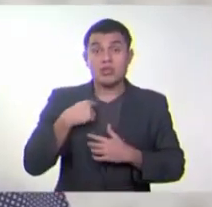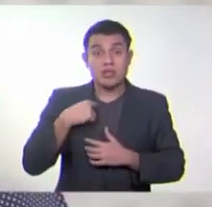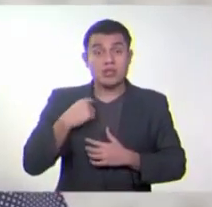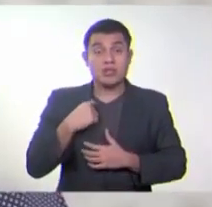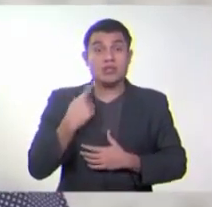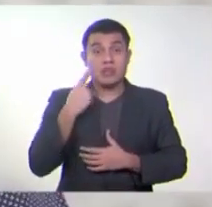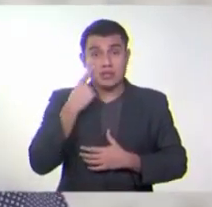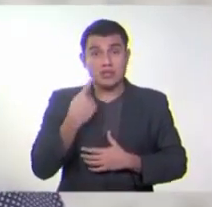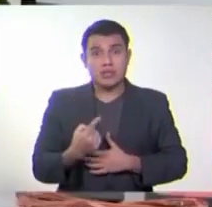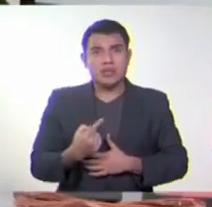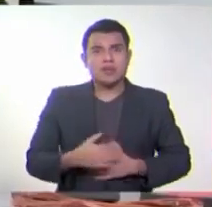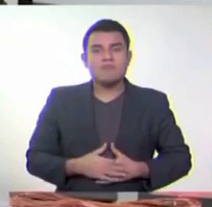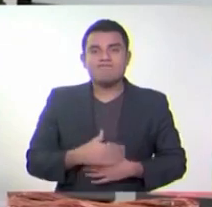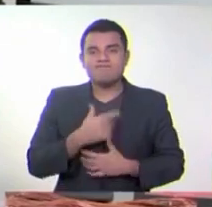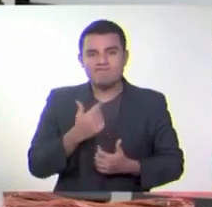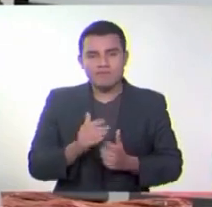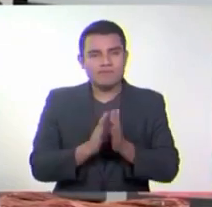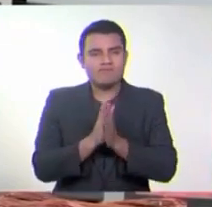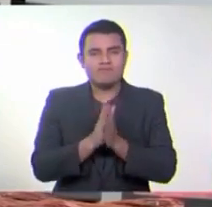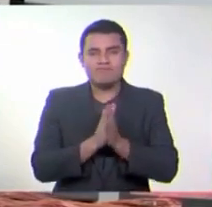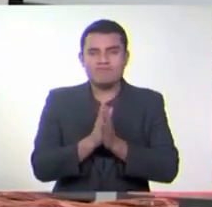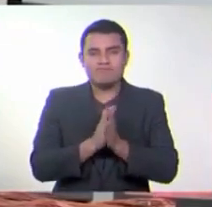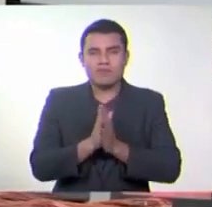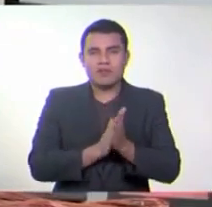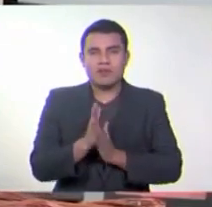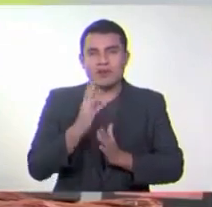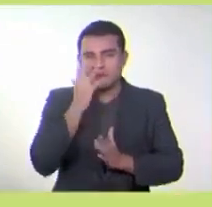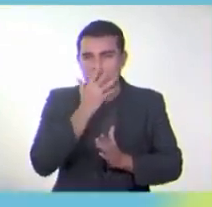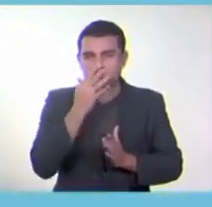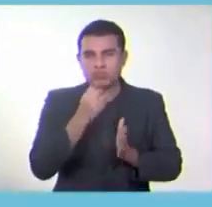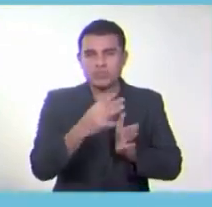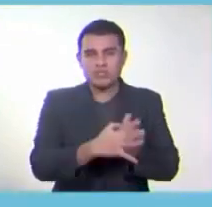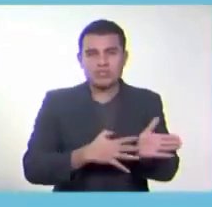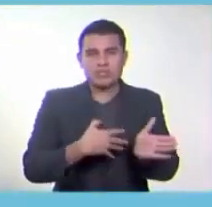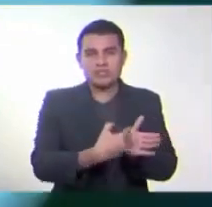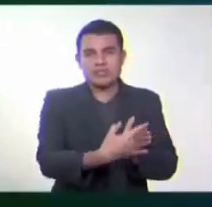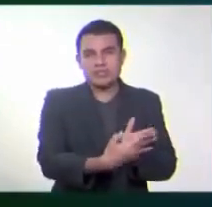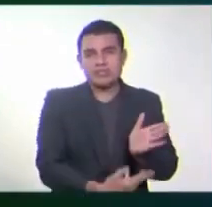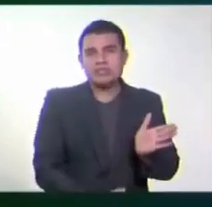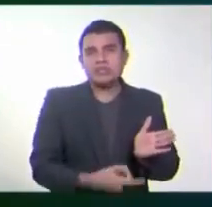un dato curioso sobre la hermosa tabla periódica.